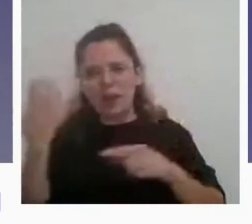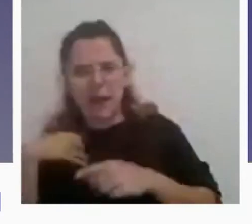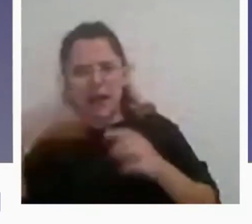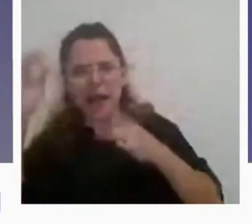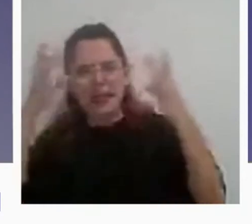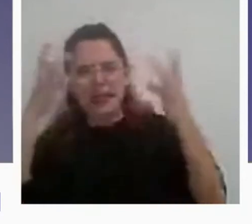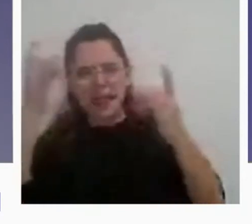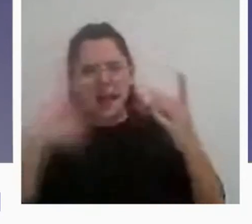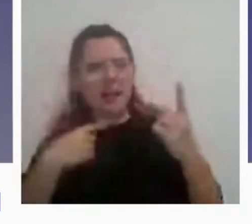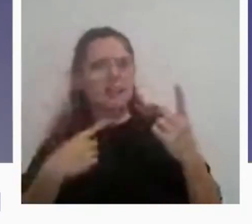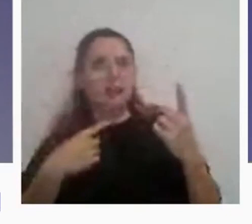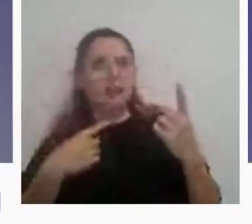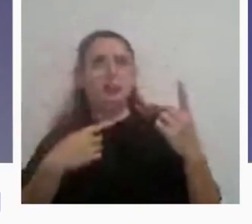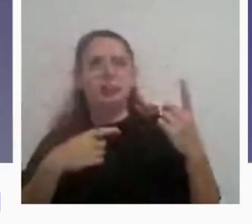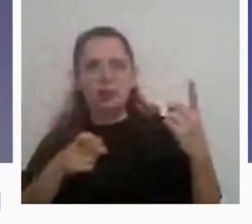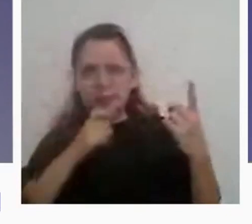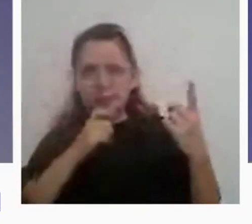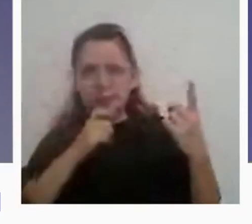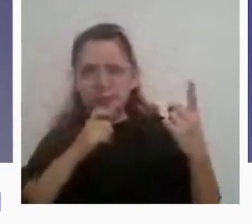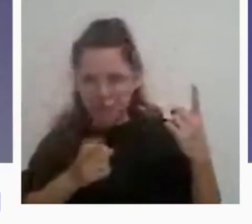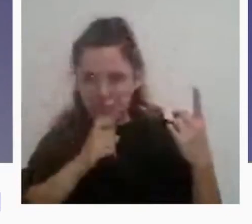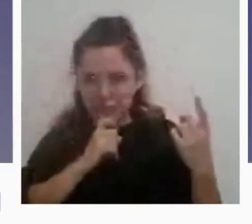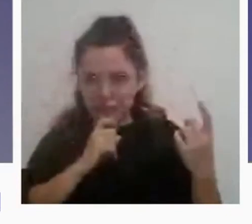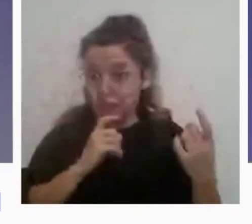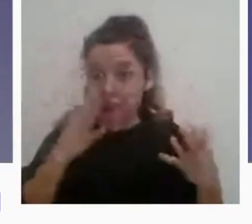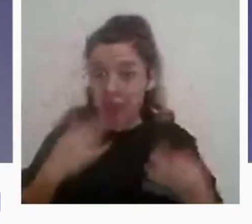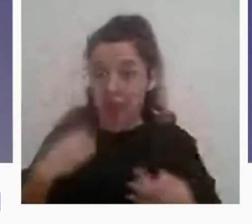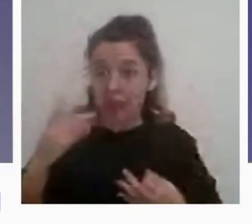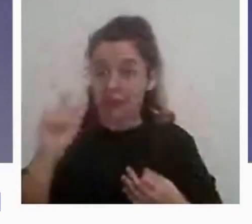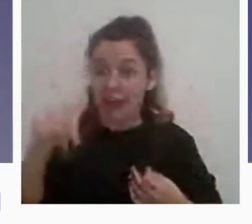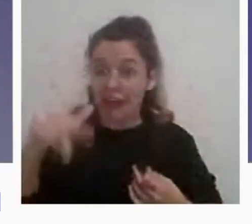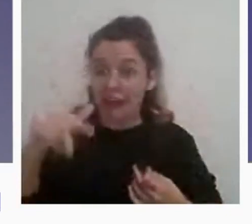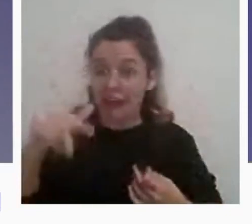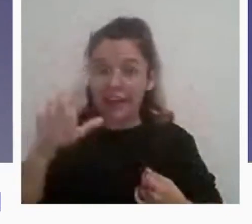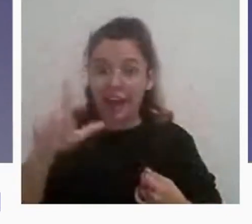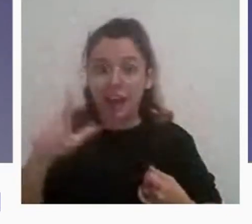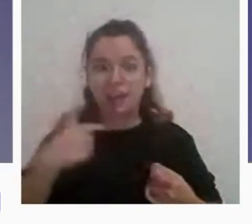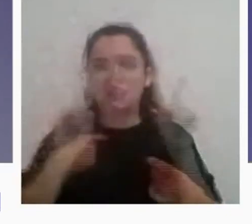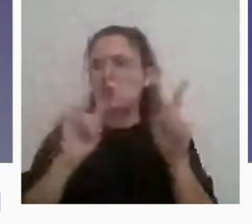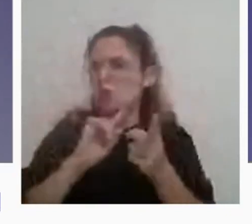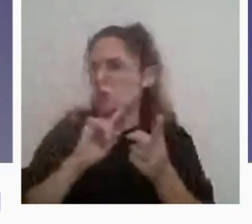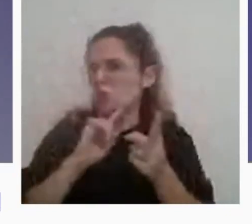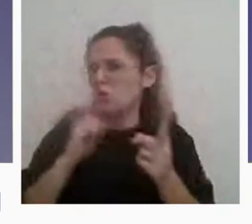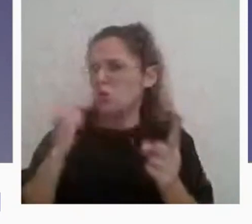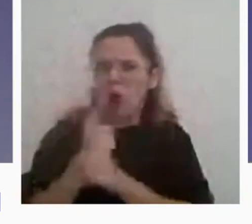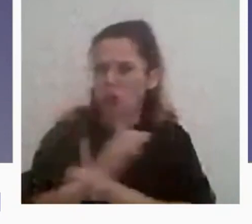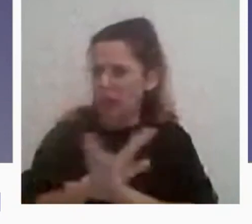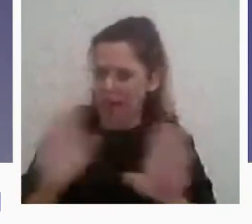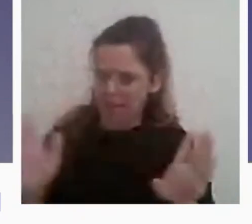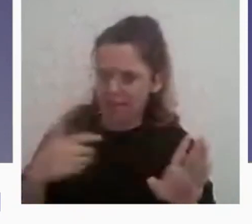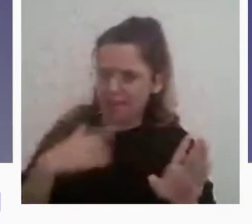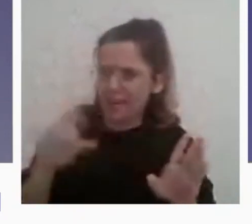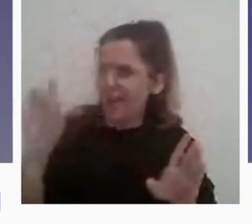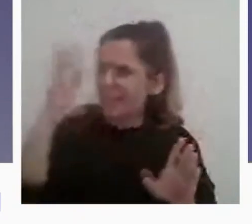muy complejas de entender, Daniel es todo lo contrario. Él, de las grandes ideas, hace conversaciones normales,